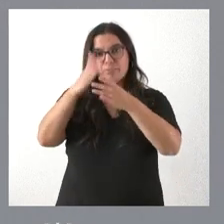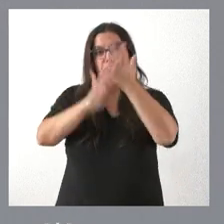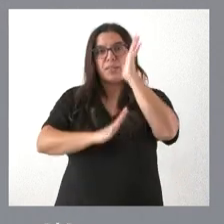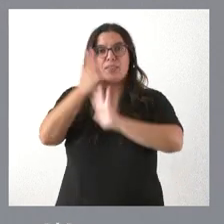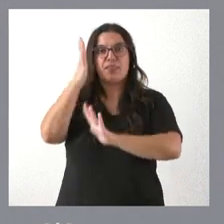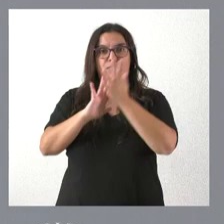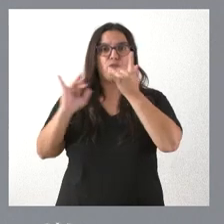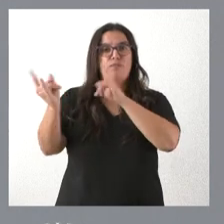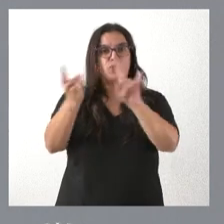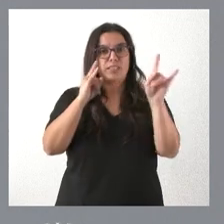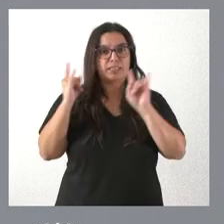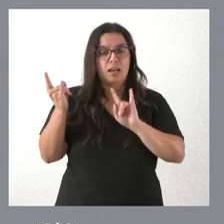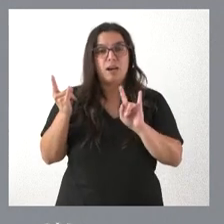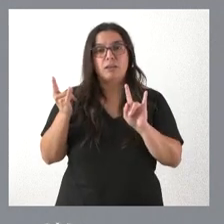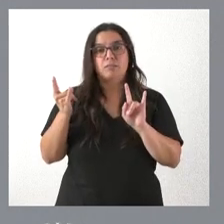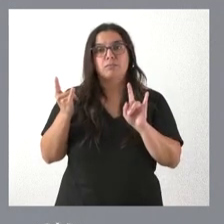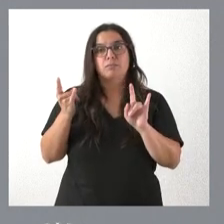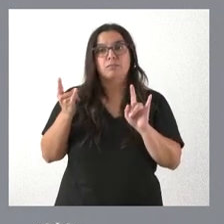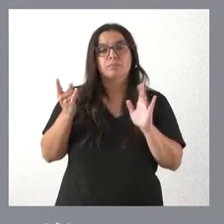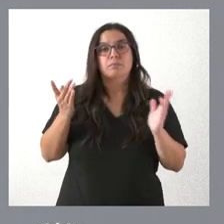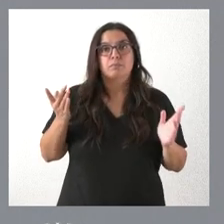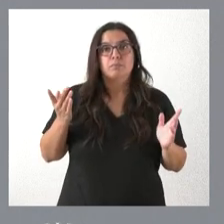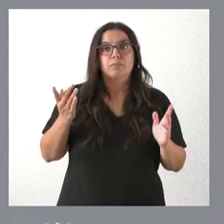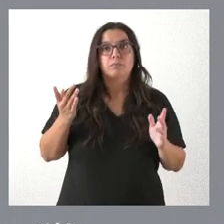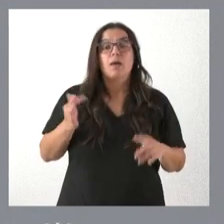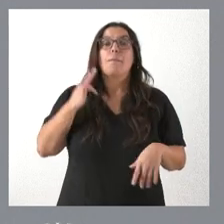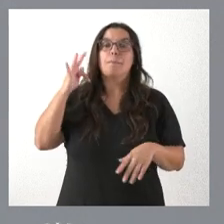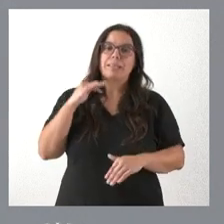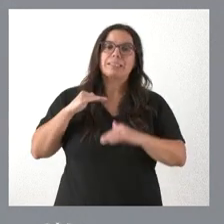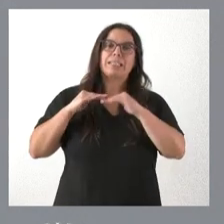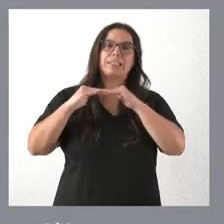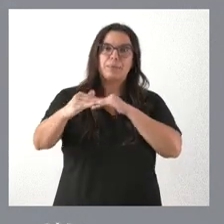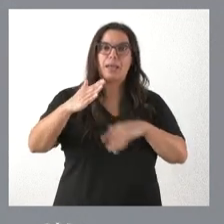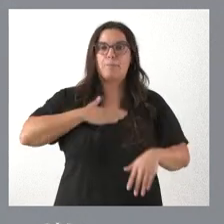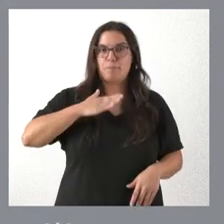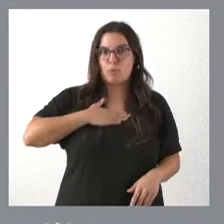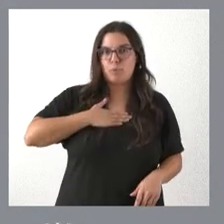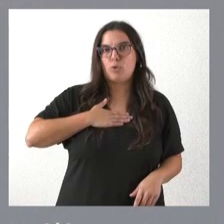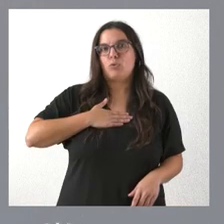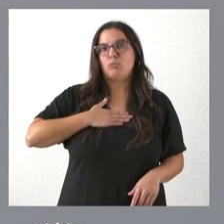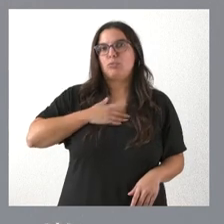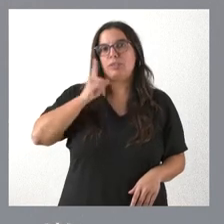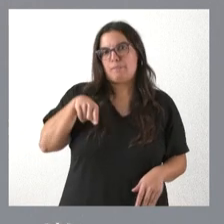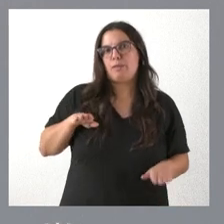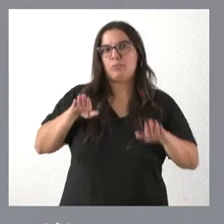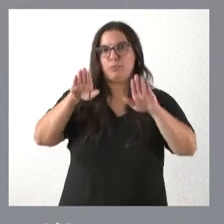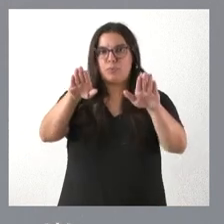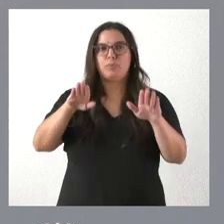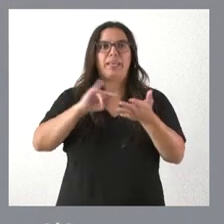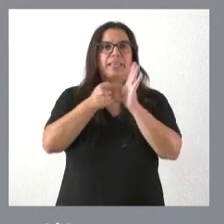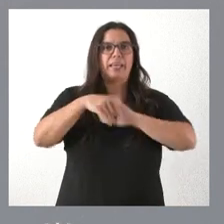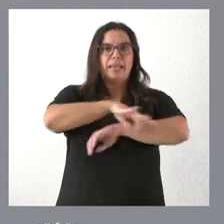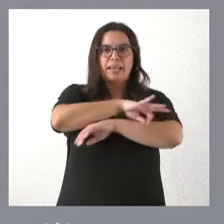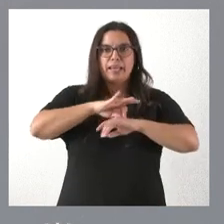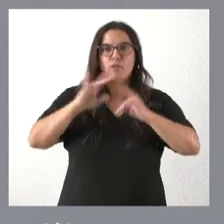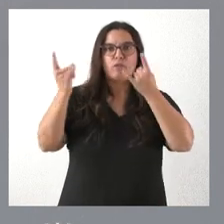forestales sin perjuicio lógicamente de la estabilidad que ya de por sí tiene el personal propio de la junta de Castilla y león ingenieros foresta del esteradores